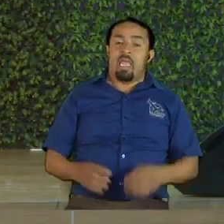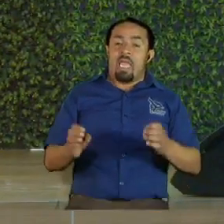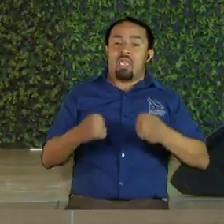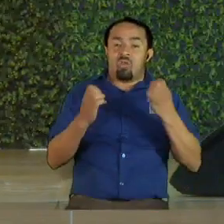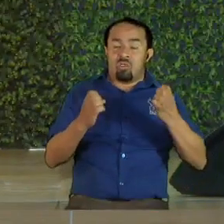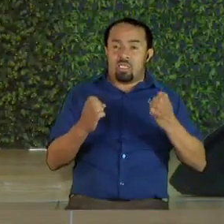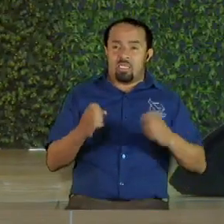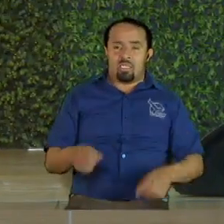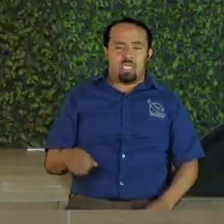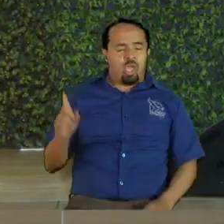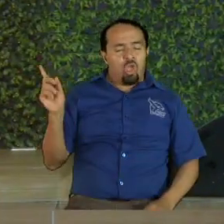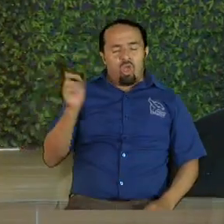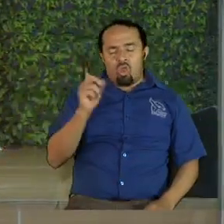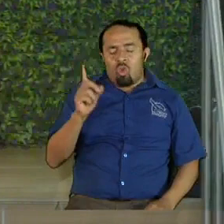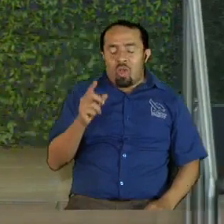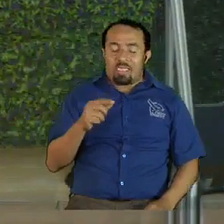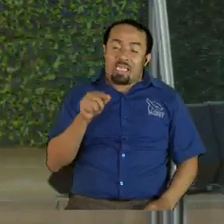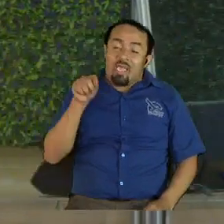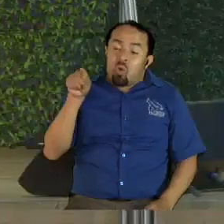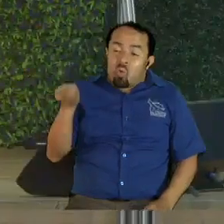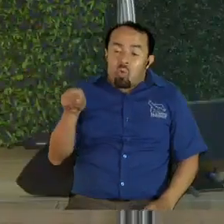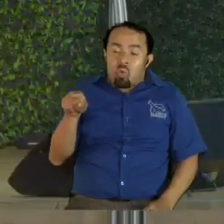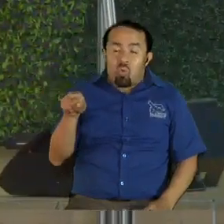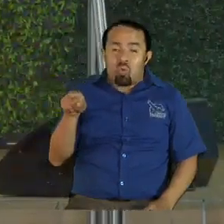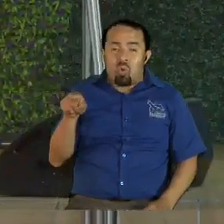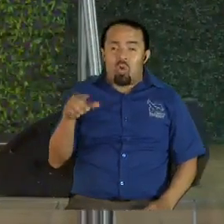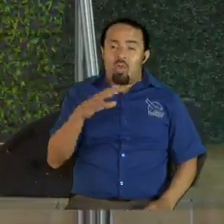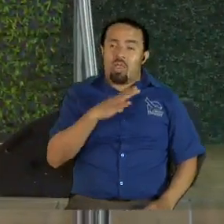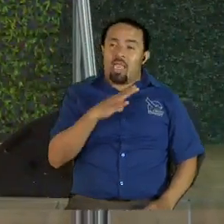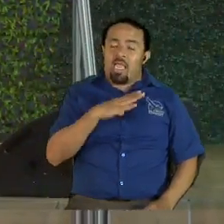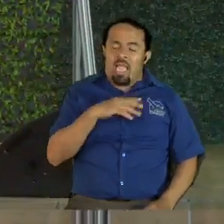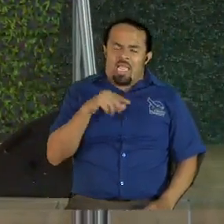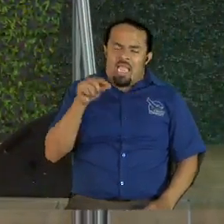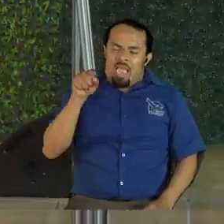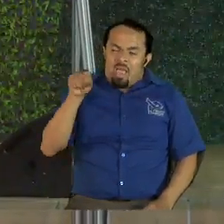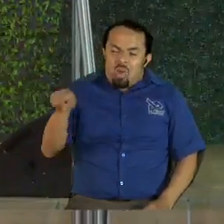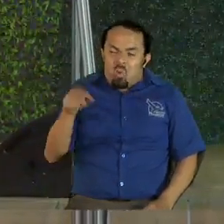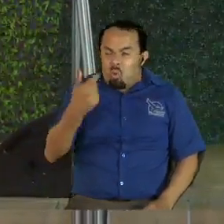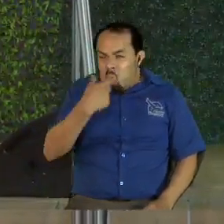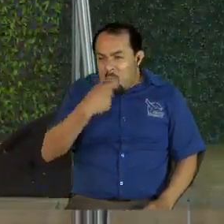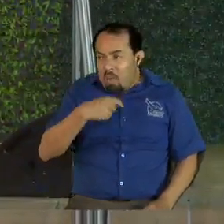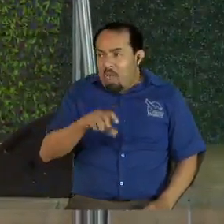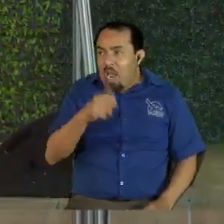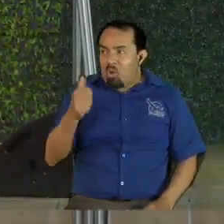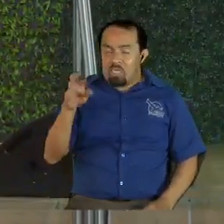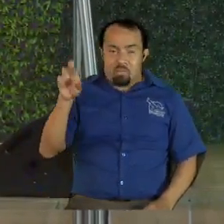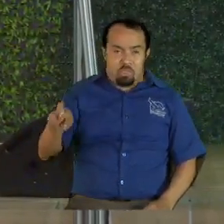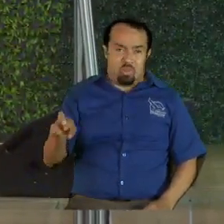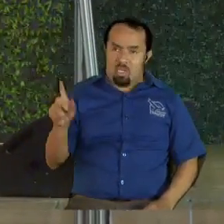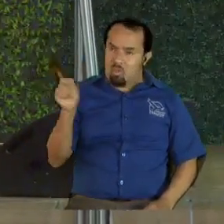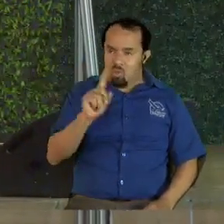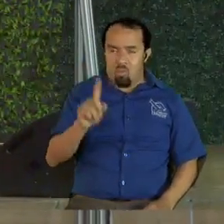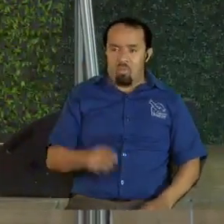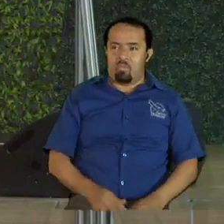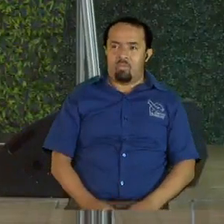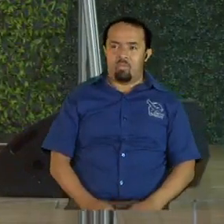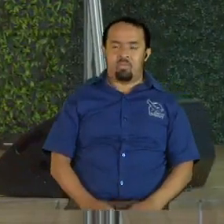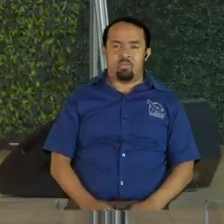Entonces, no se trata de convencer a alguien de mente a mente de que es culpable, porque eso sería acusación.